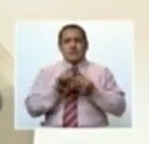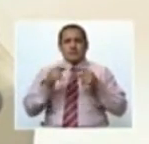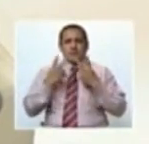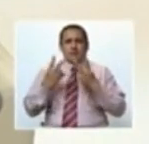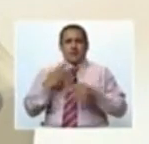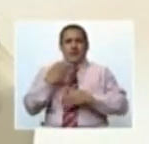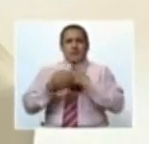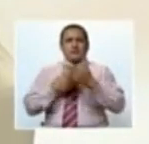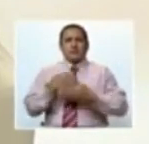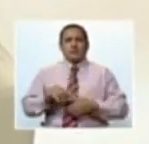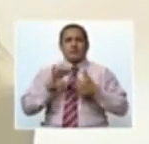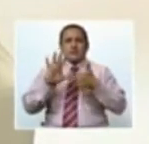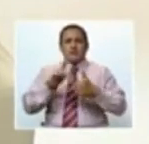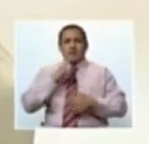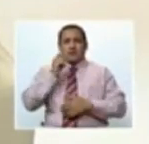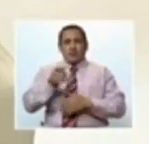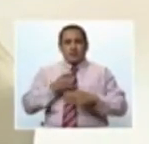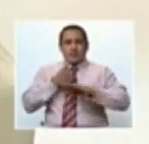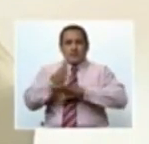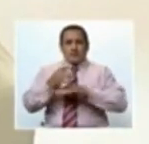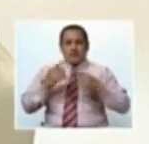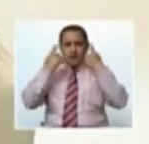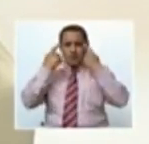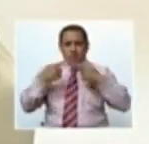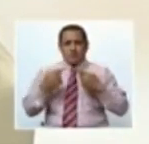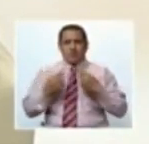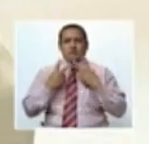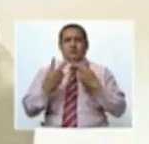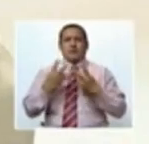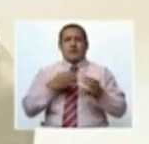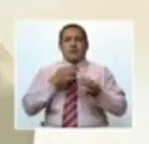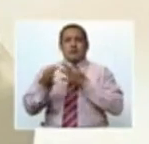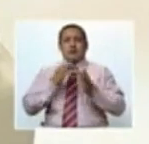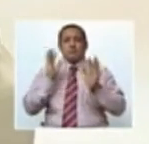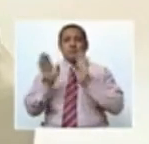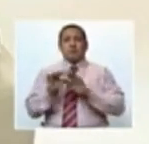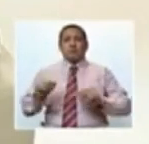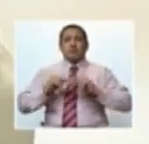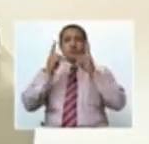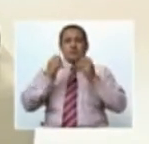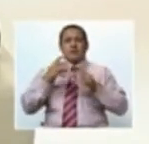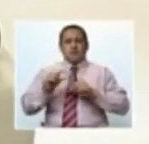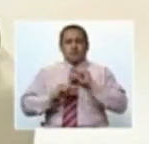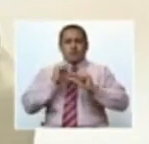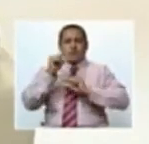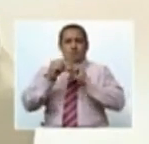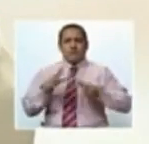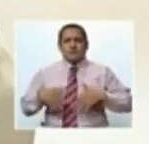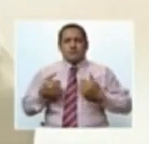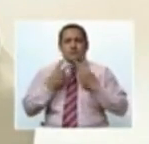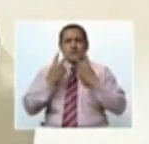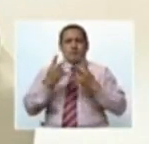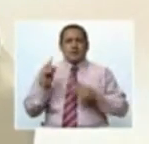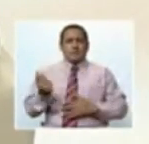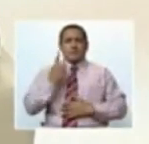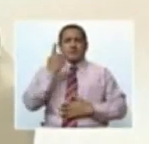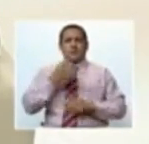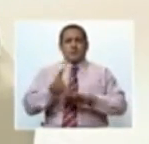una materia en la que los 6 magistrados que intervienen coinciden, es un tema en el cual se puede flexibilizar